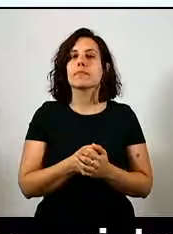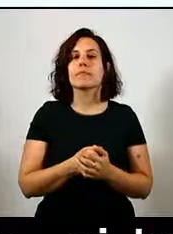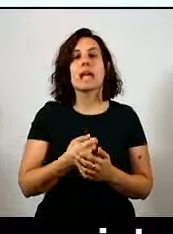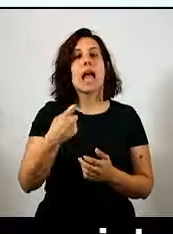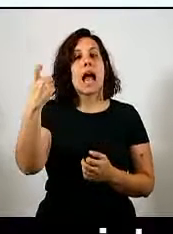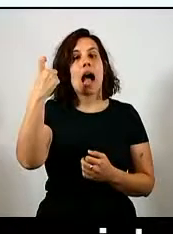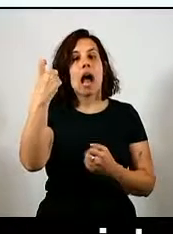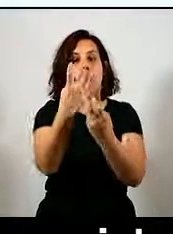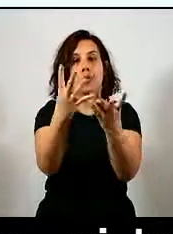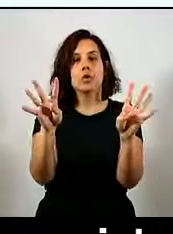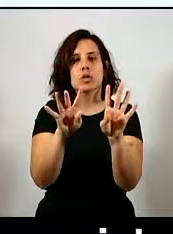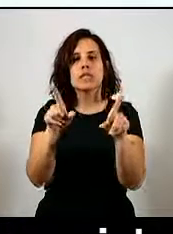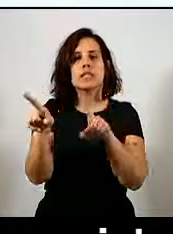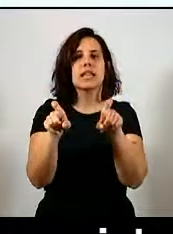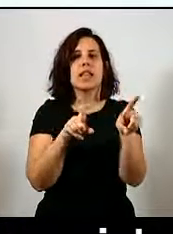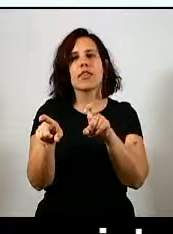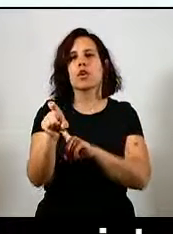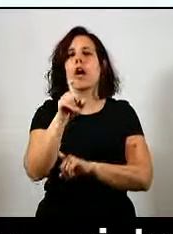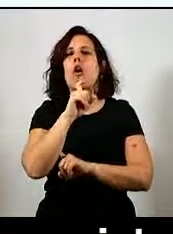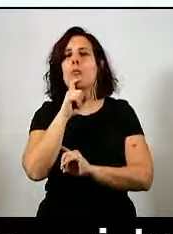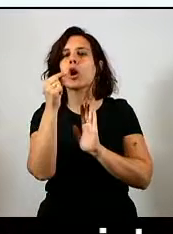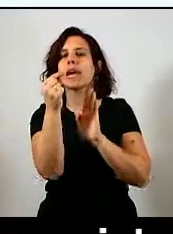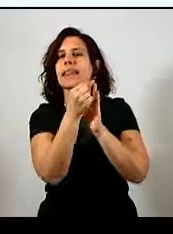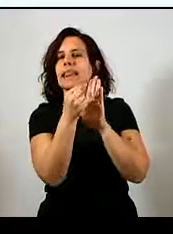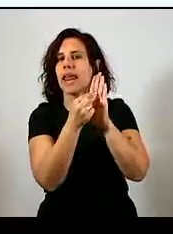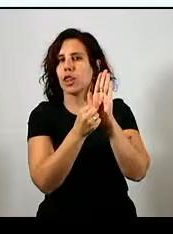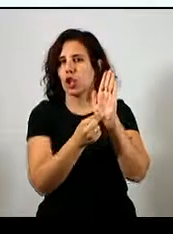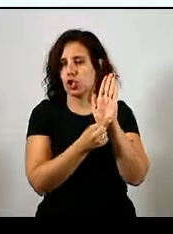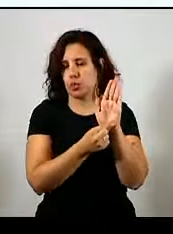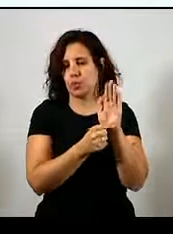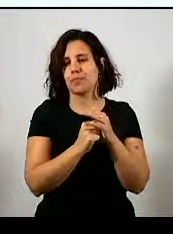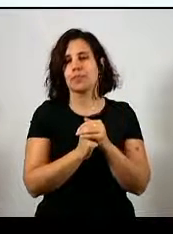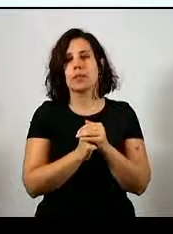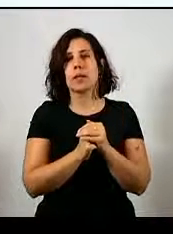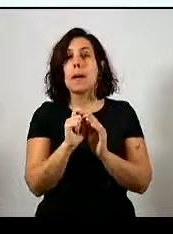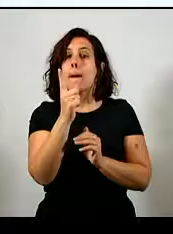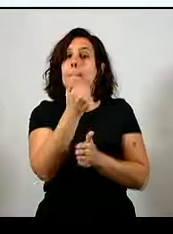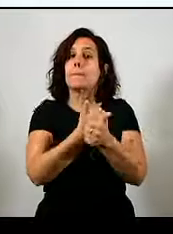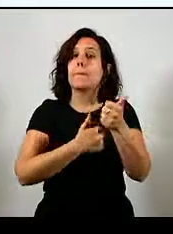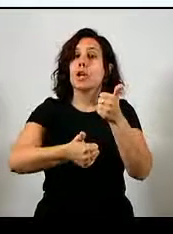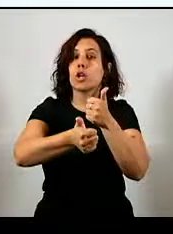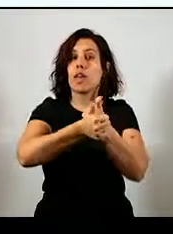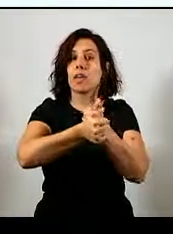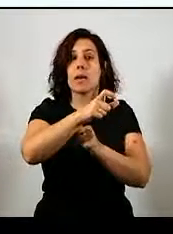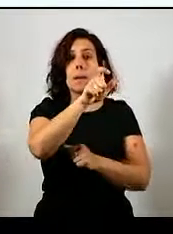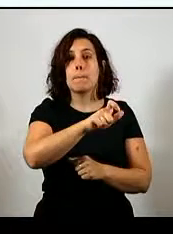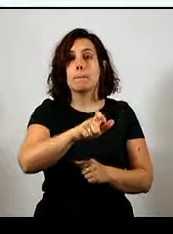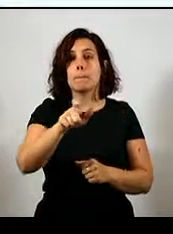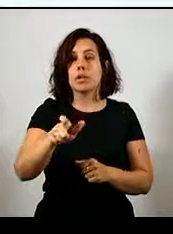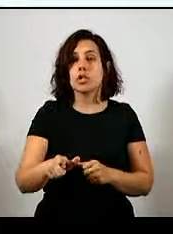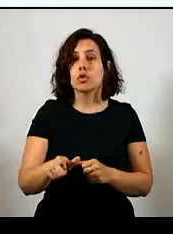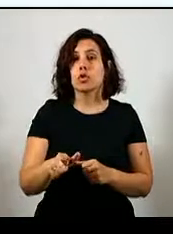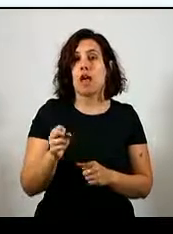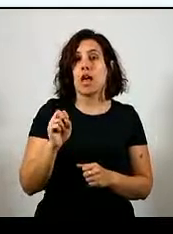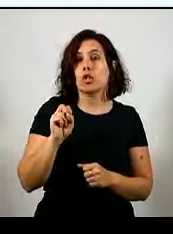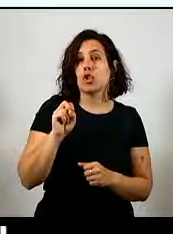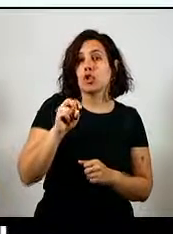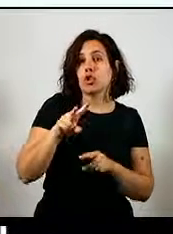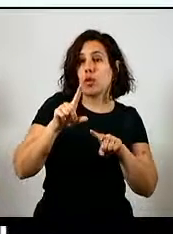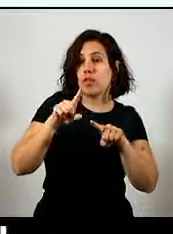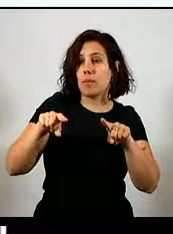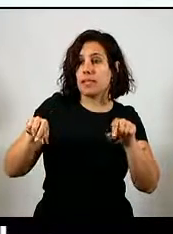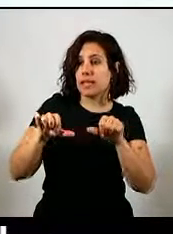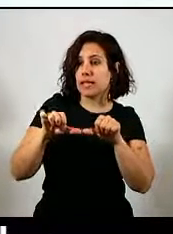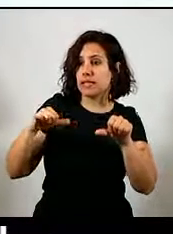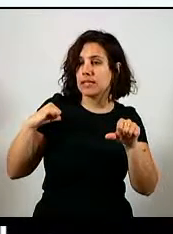seleccionar en base a los siguientes criterios. Se va a priorizar a las personas que hayan finalizado en los últimos 12 meses un itinerario individual